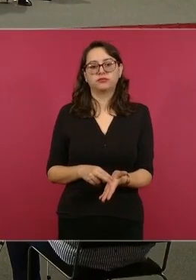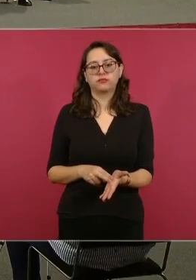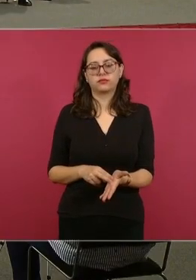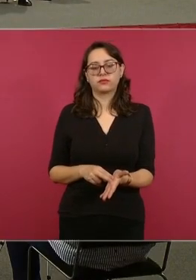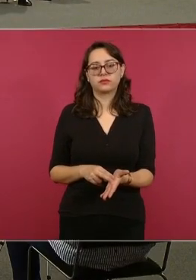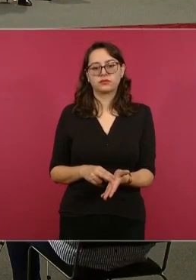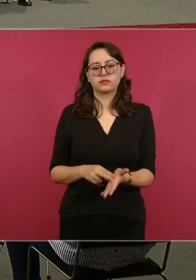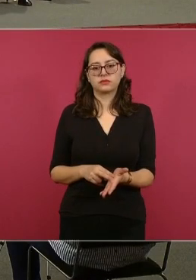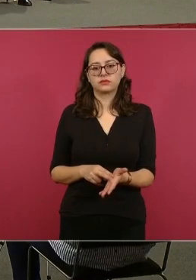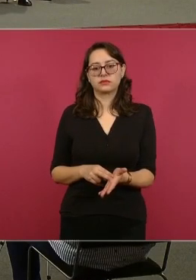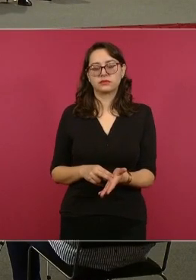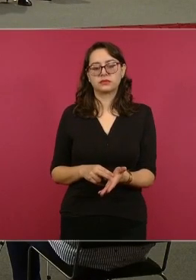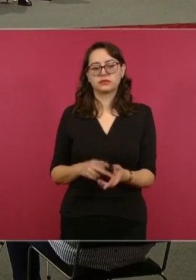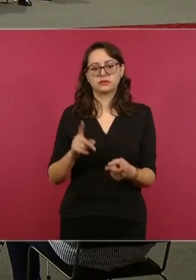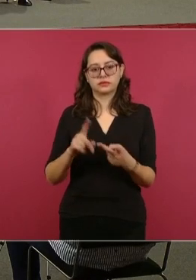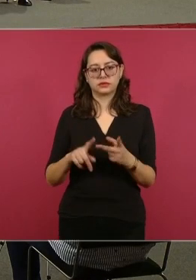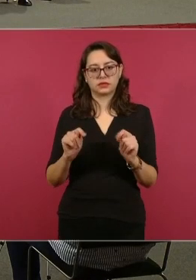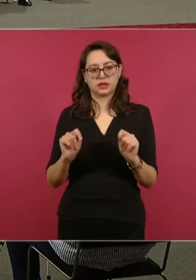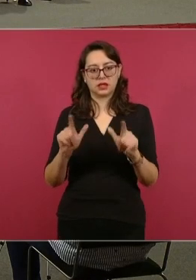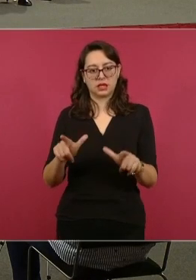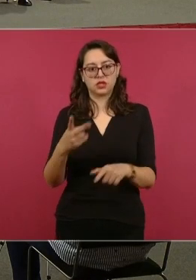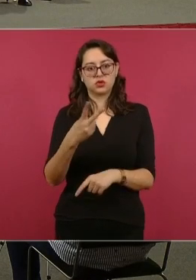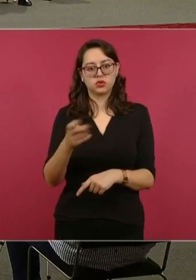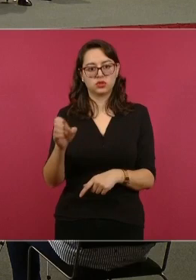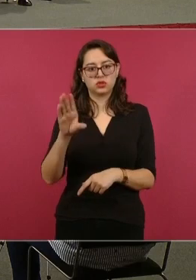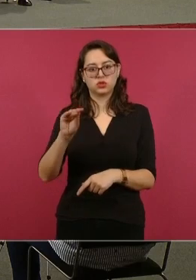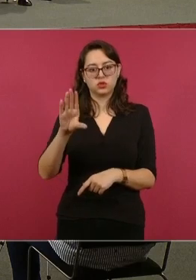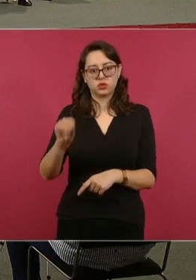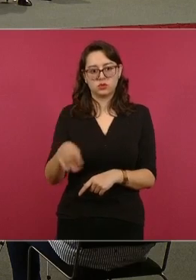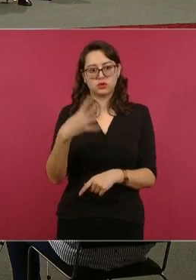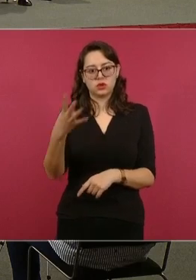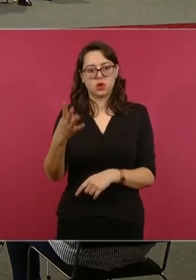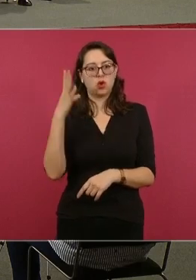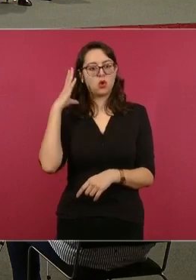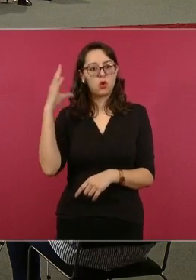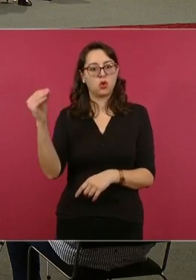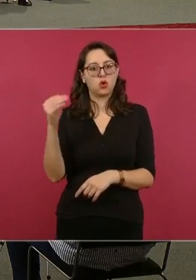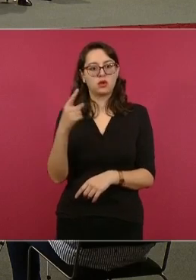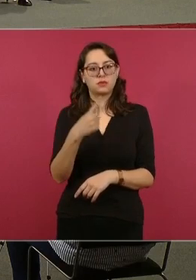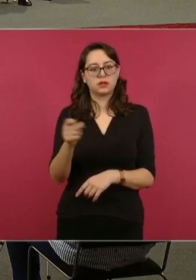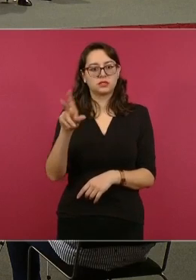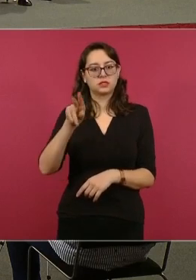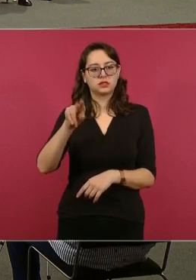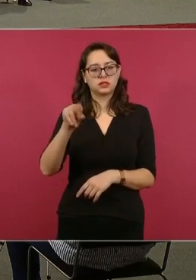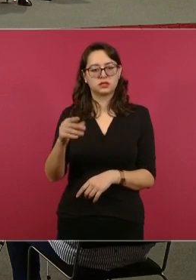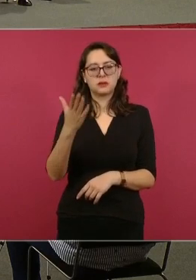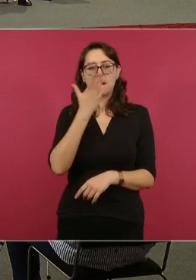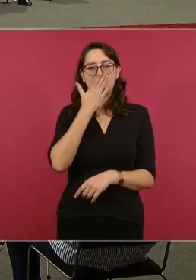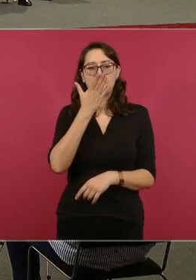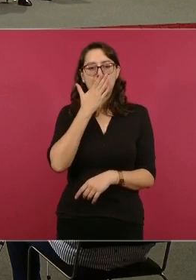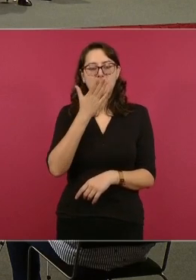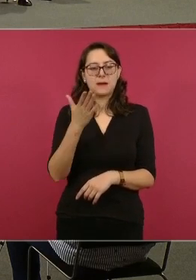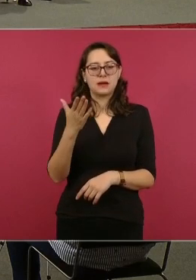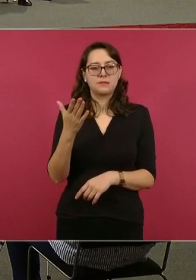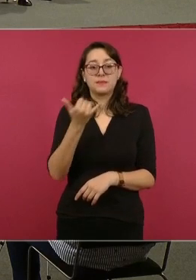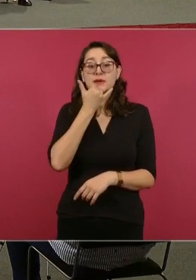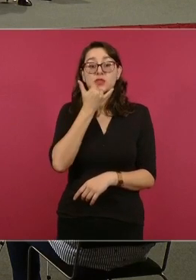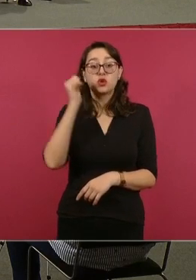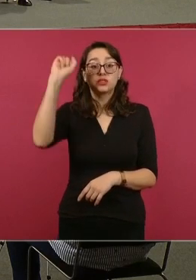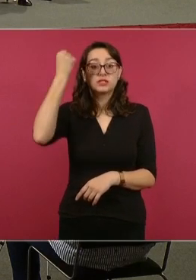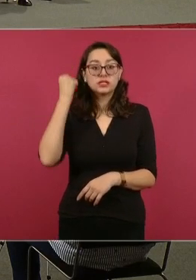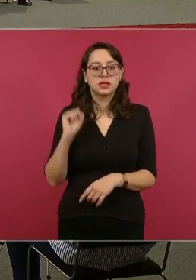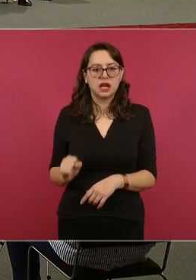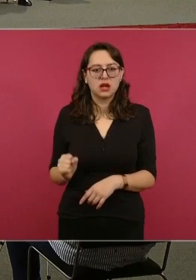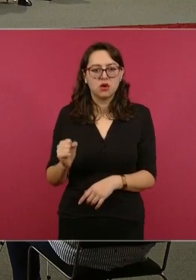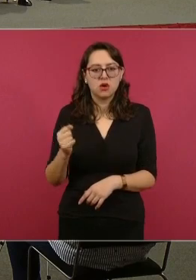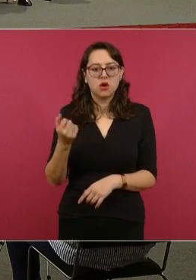en atención médica. En Tlaxcala 294, en Colima 180, en Sinaloa 910 trabajadoras y